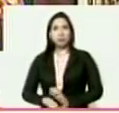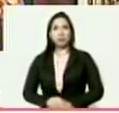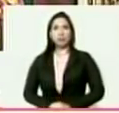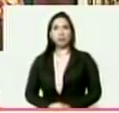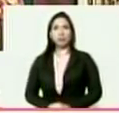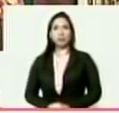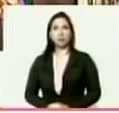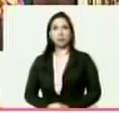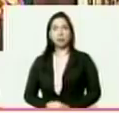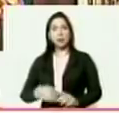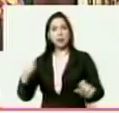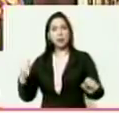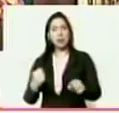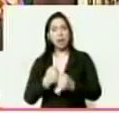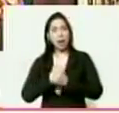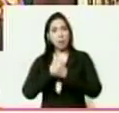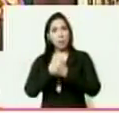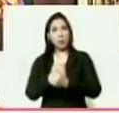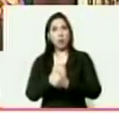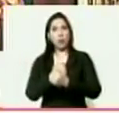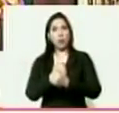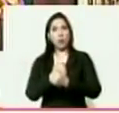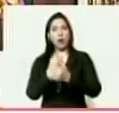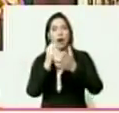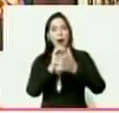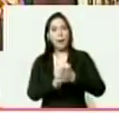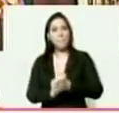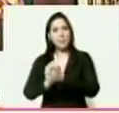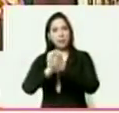del amor y la amistad.